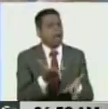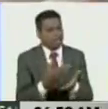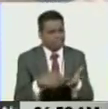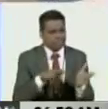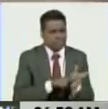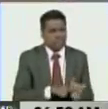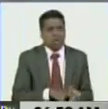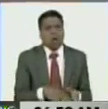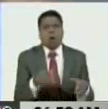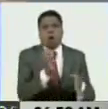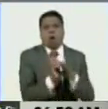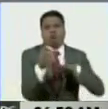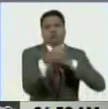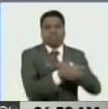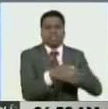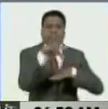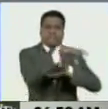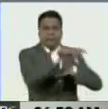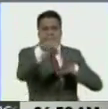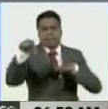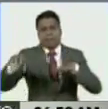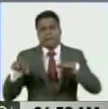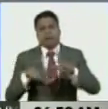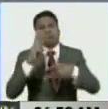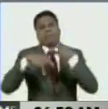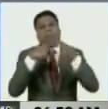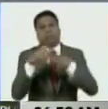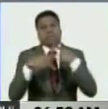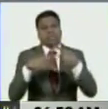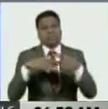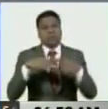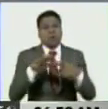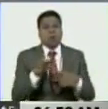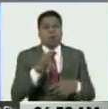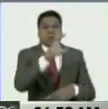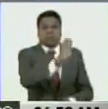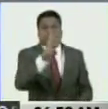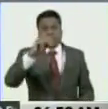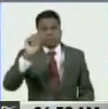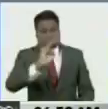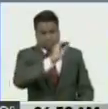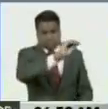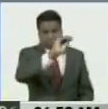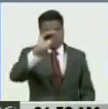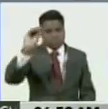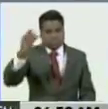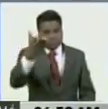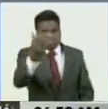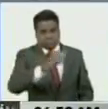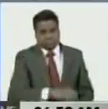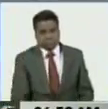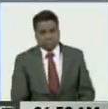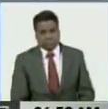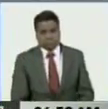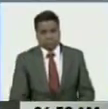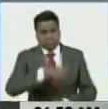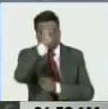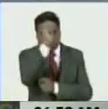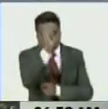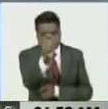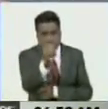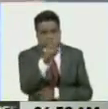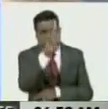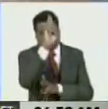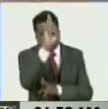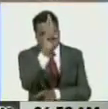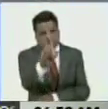las oficinas regionales en algunos procesos electorales. Entonces, bueno, hacemos un llamado al respeto a la institucionalidad,